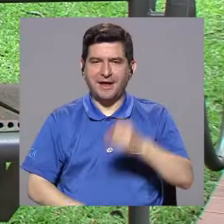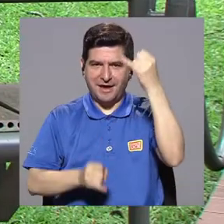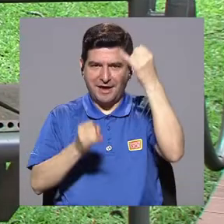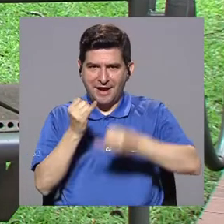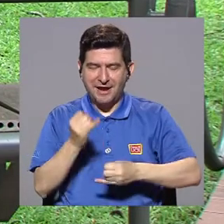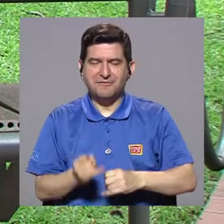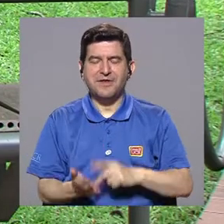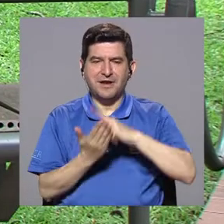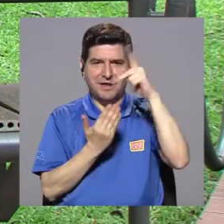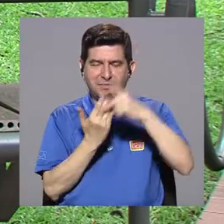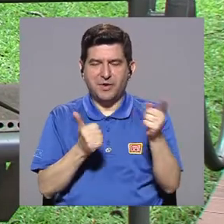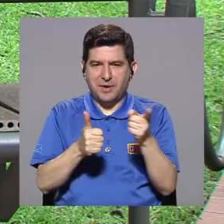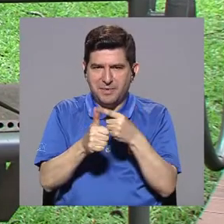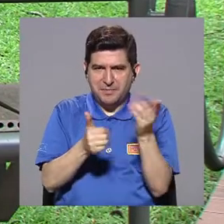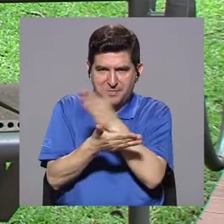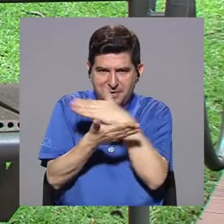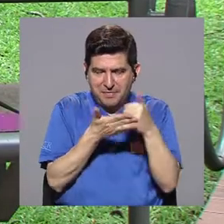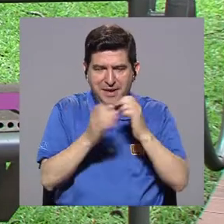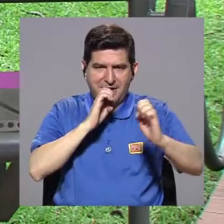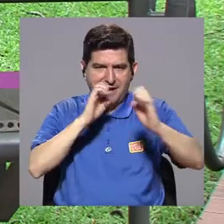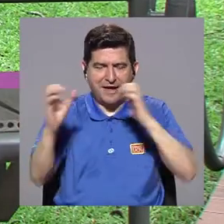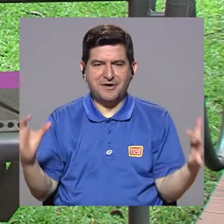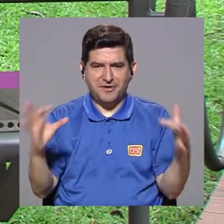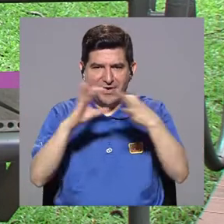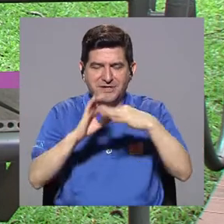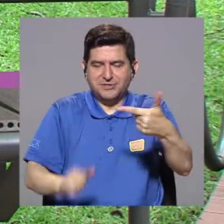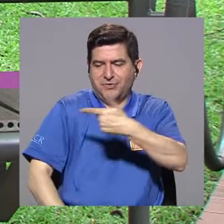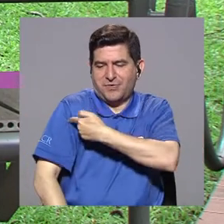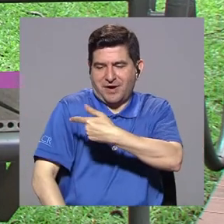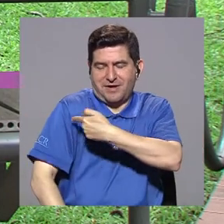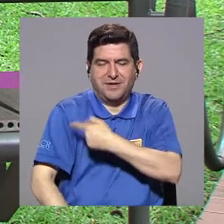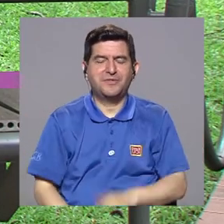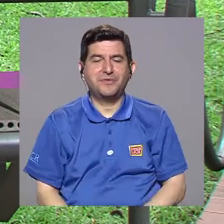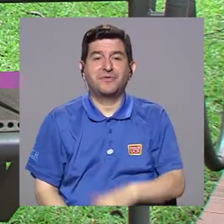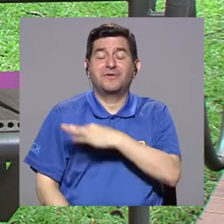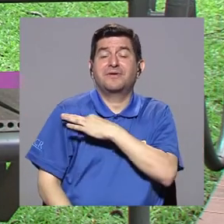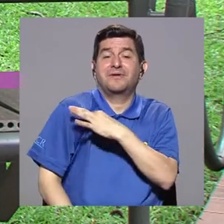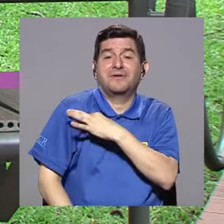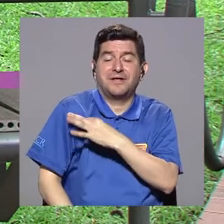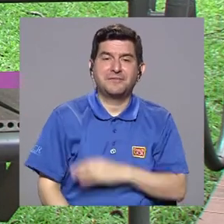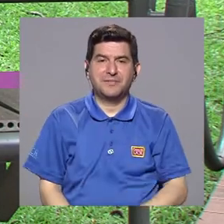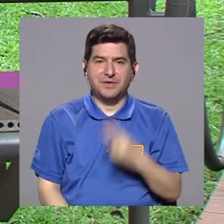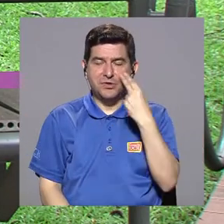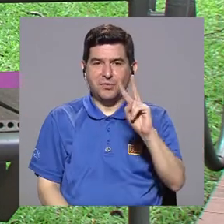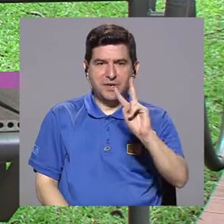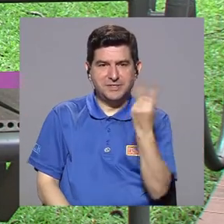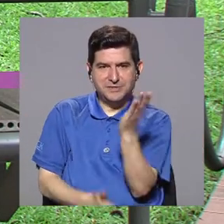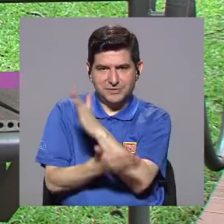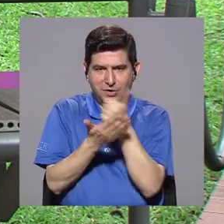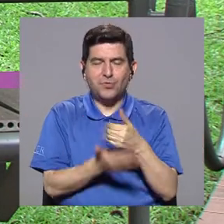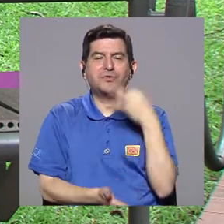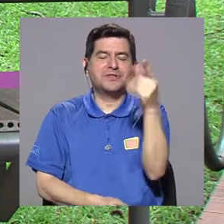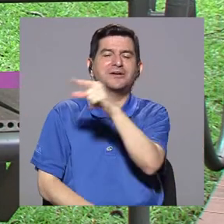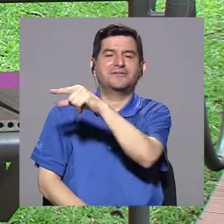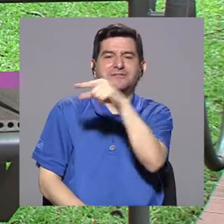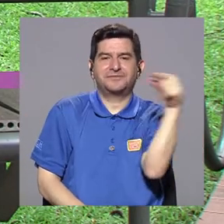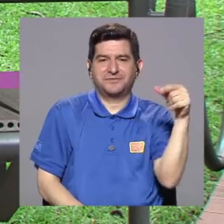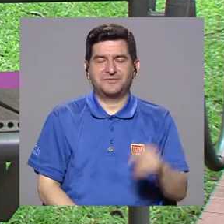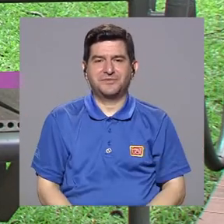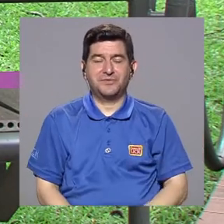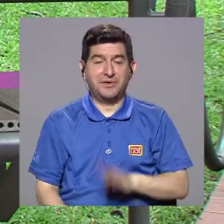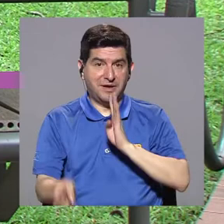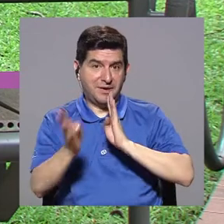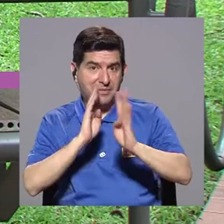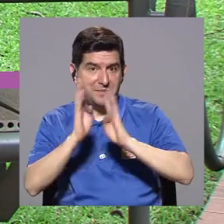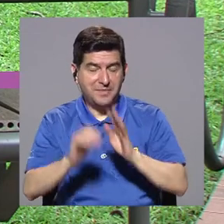Con esto llegamos al final de la primera parte de entrevistas acerca de la vacunación. Le invito a que vea el segundo capítulo la próxima